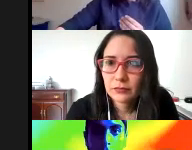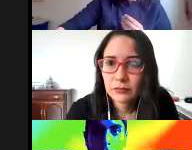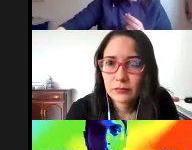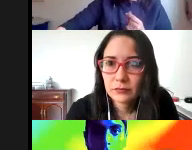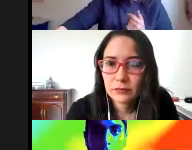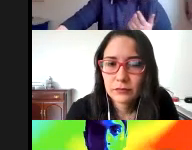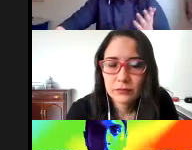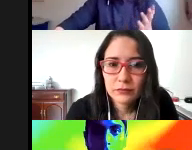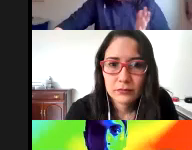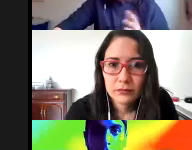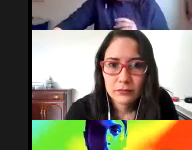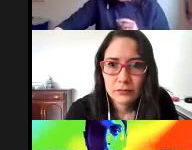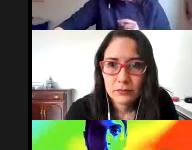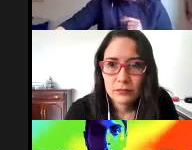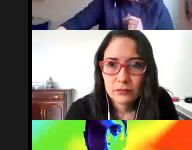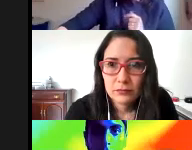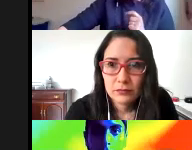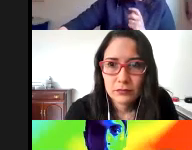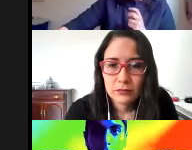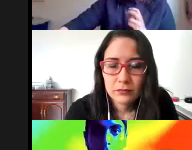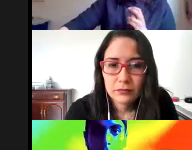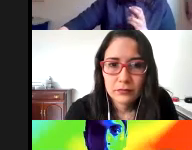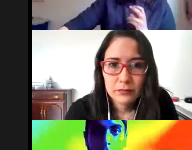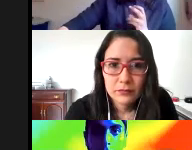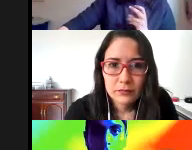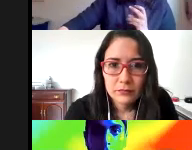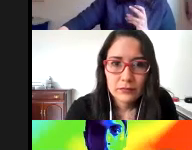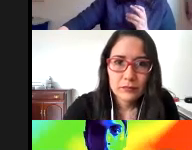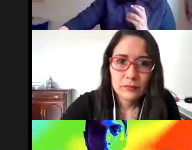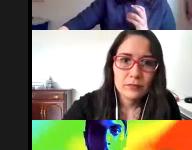transparente, pongámosle así. Es un buen indicador.